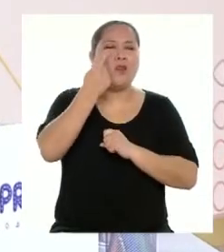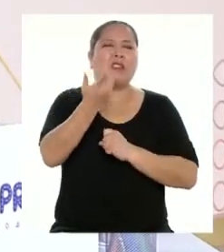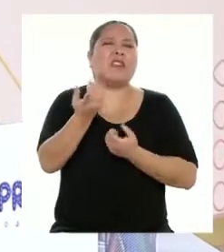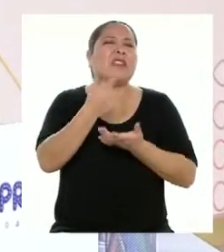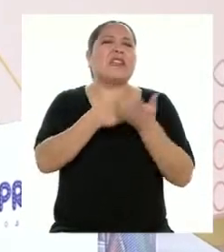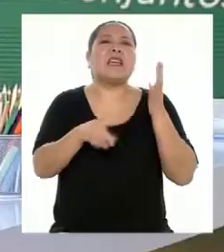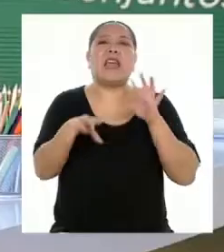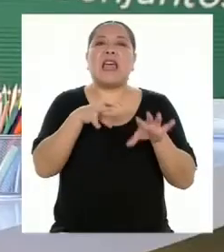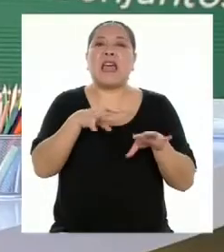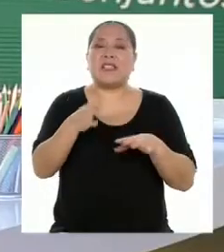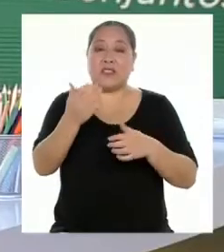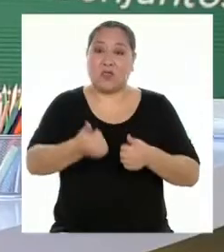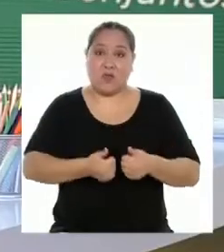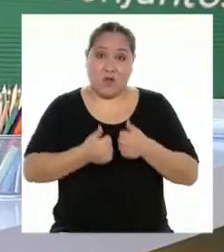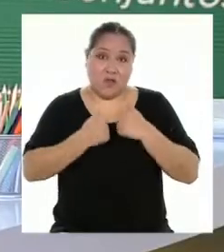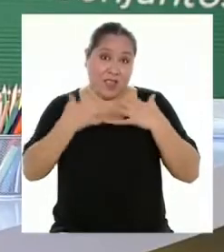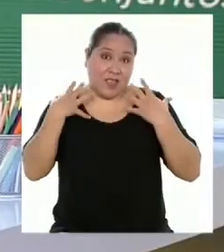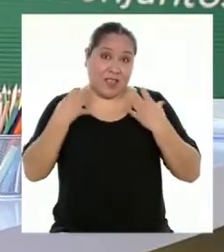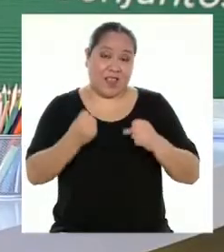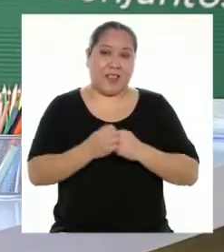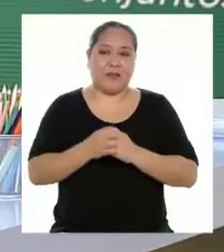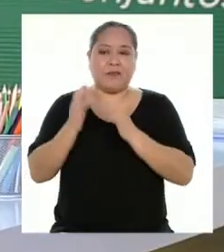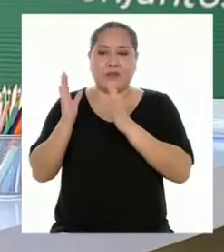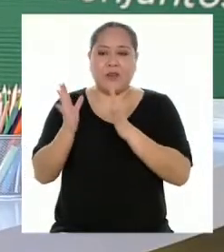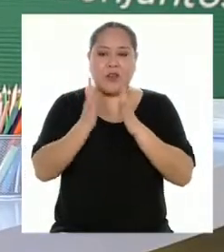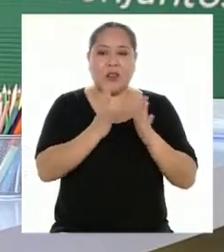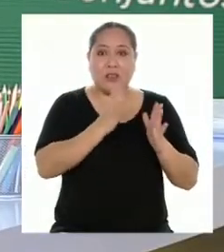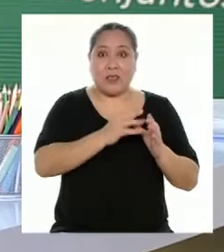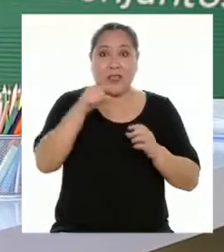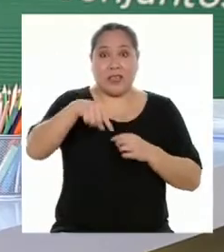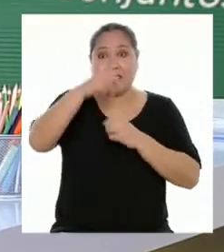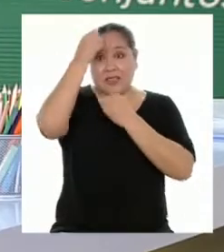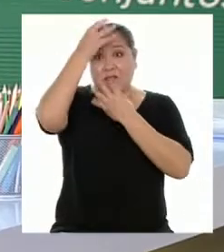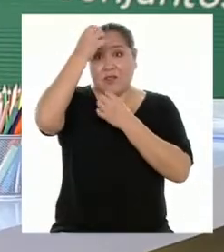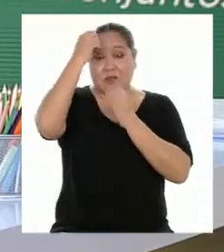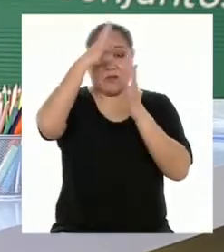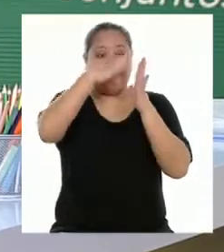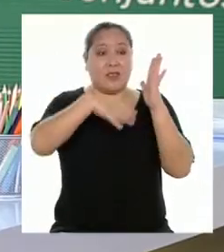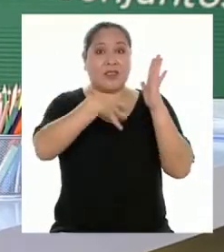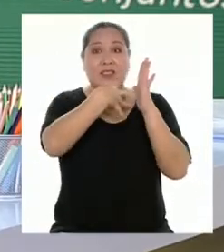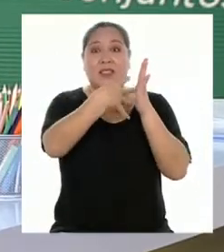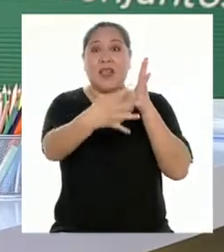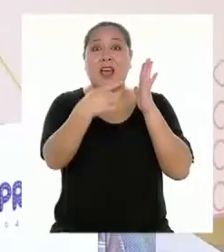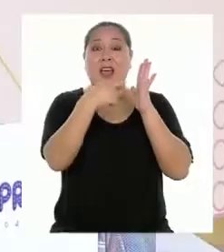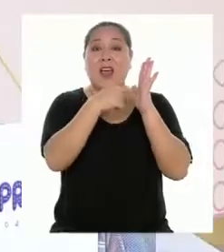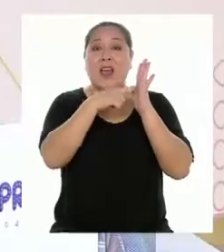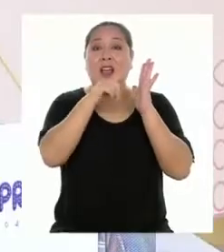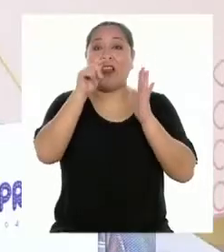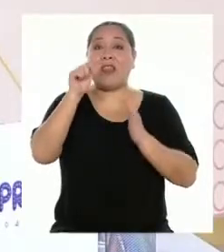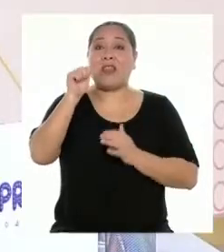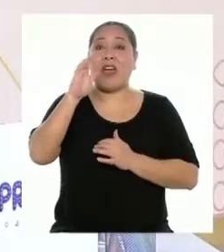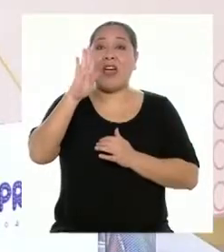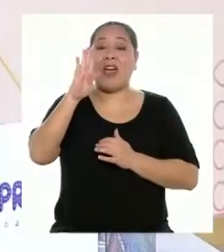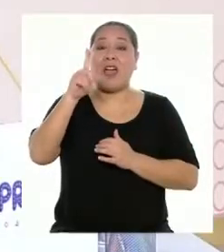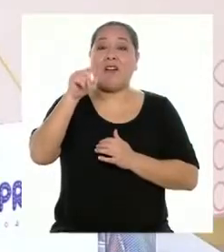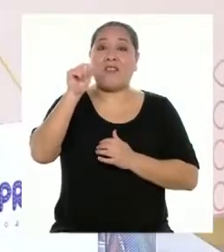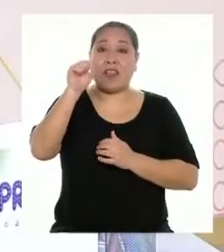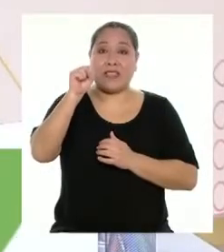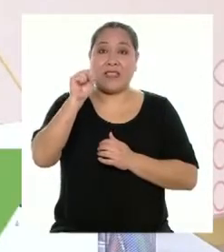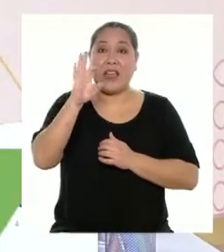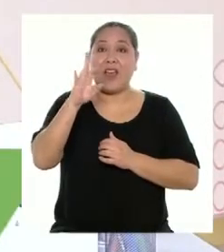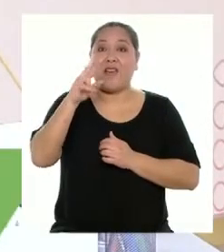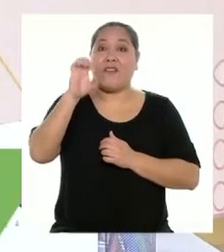hábitos saludables. Luego, organizamos los datos recogidos en tablas de frecuencia. En la actividad de